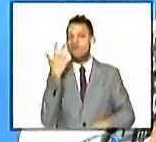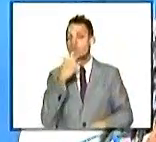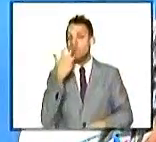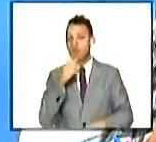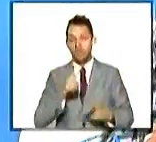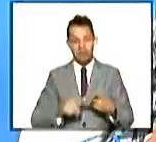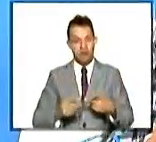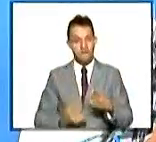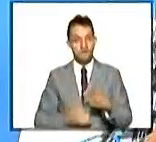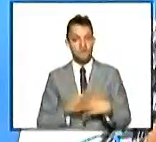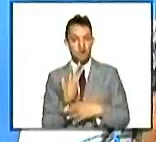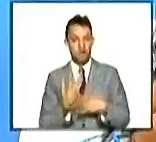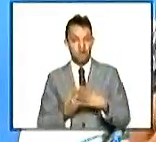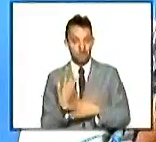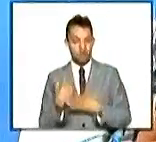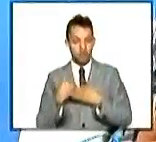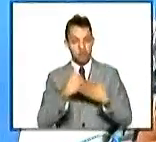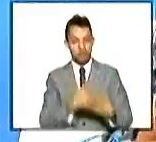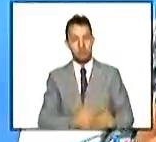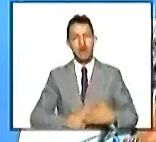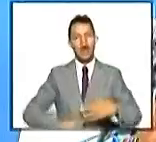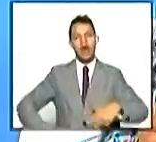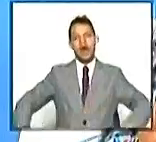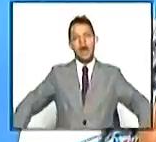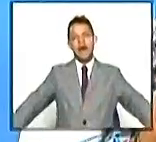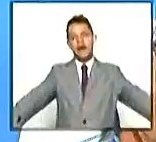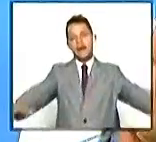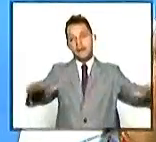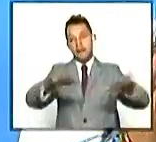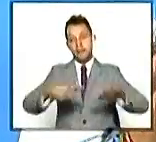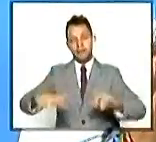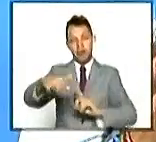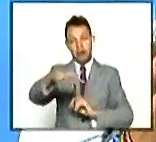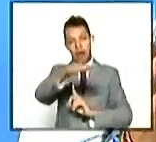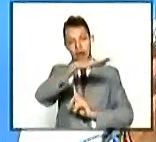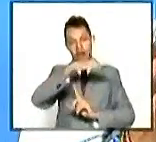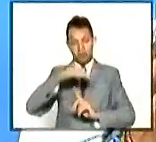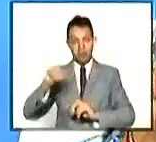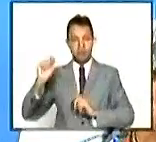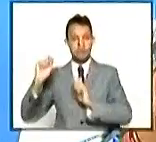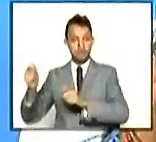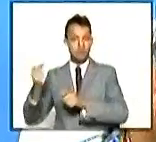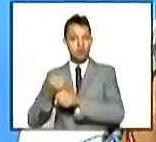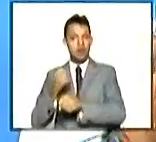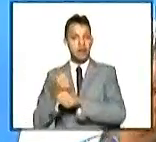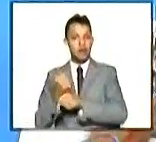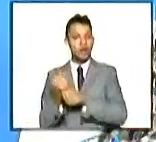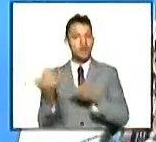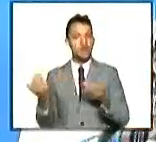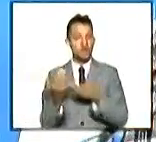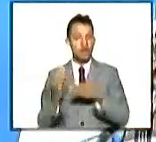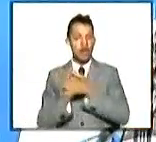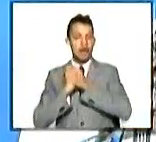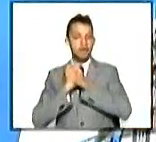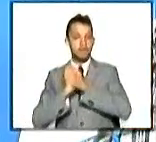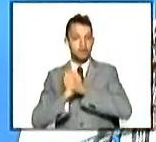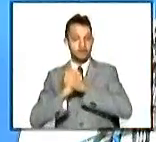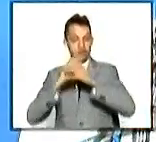plantas, sobre el medio ambiente. Él es presidente mundial de la Asociación Amigos de la